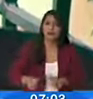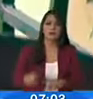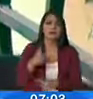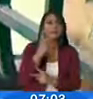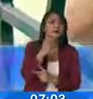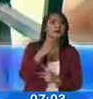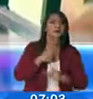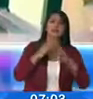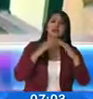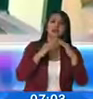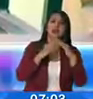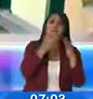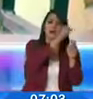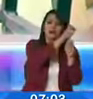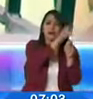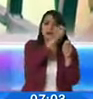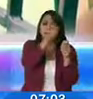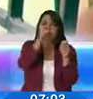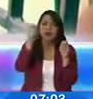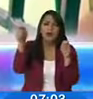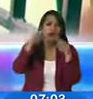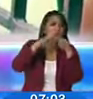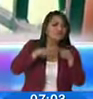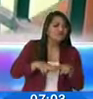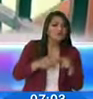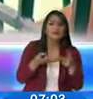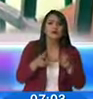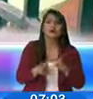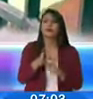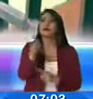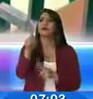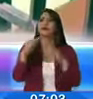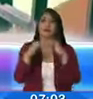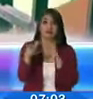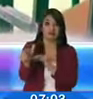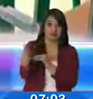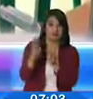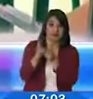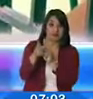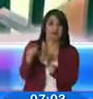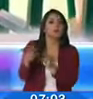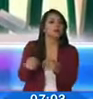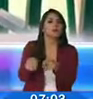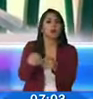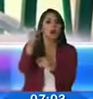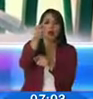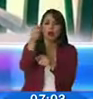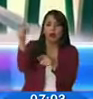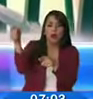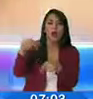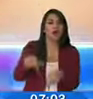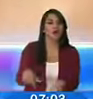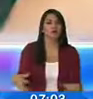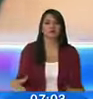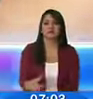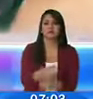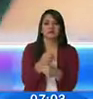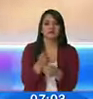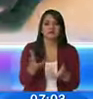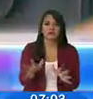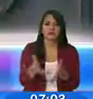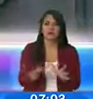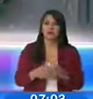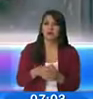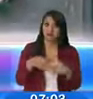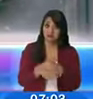ventanas de mi casa, estaban también revisando las del vecino. La inseguridad es terrible. No lograron